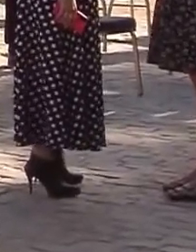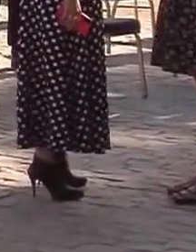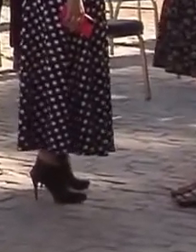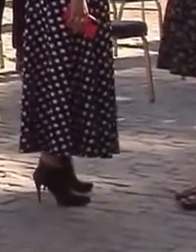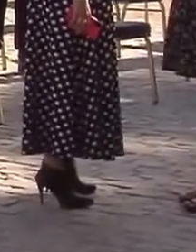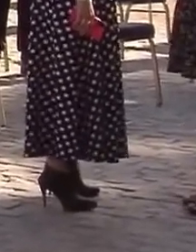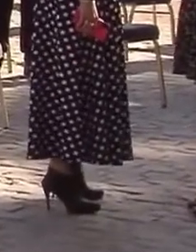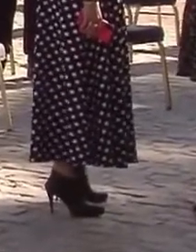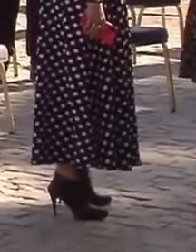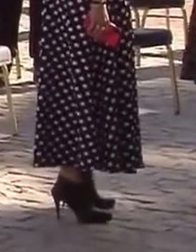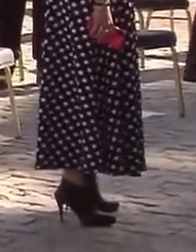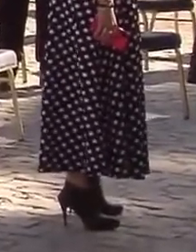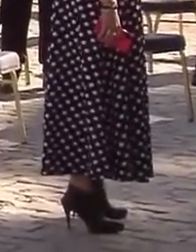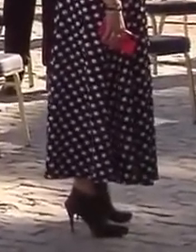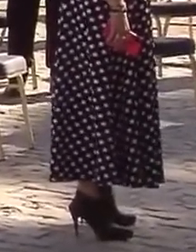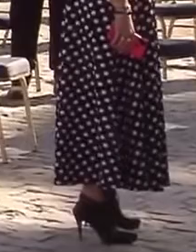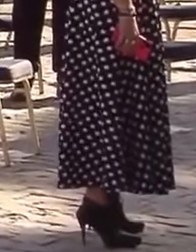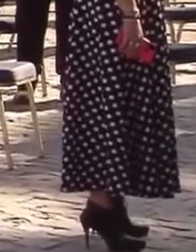el contraluz.